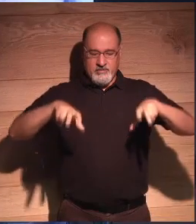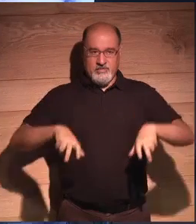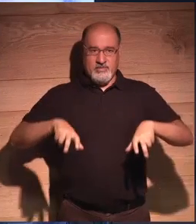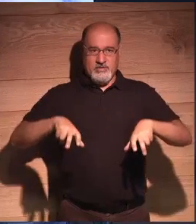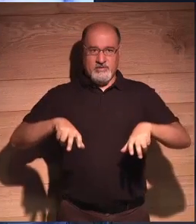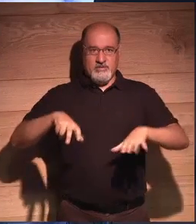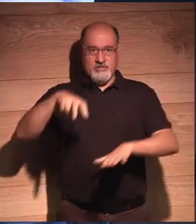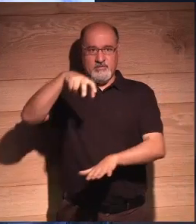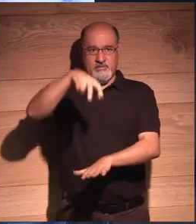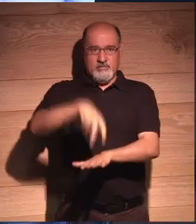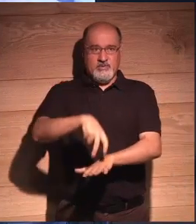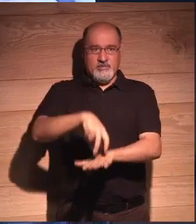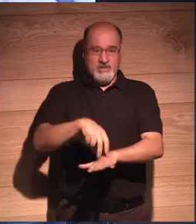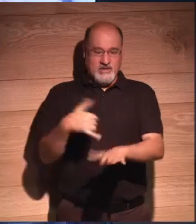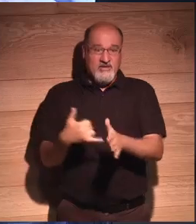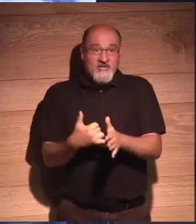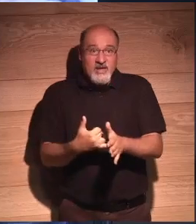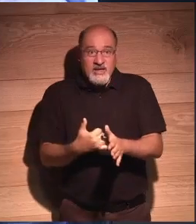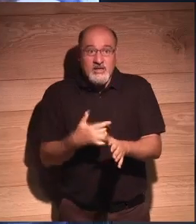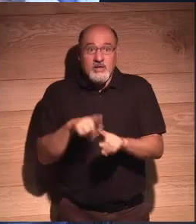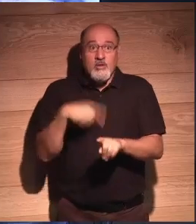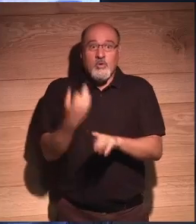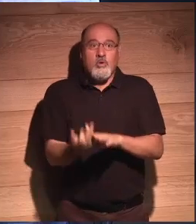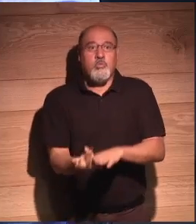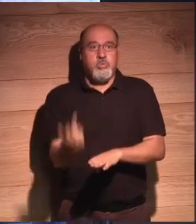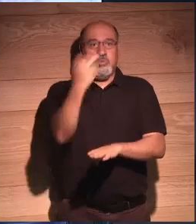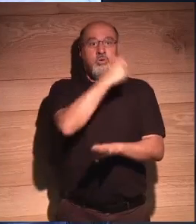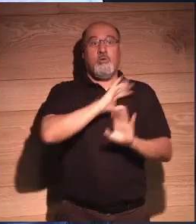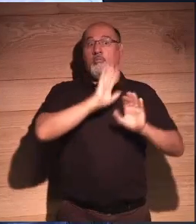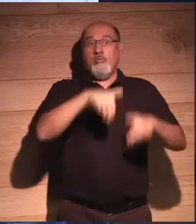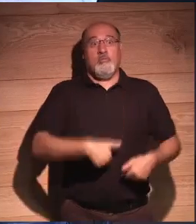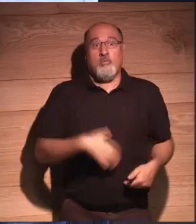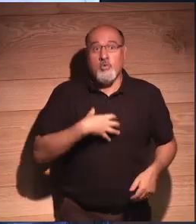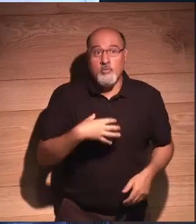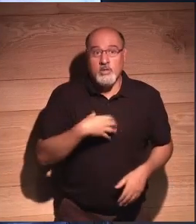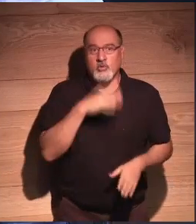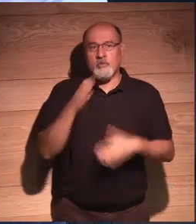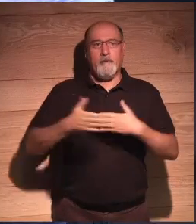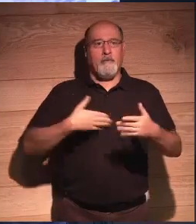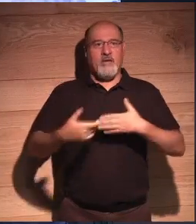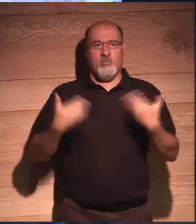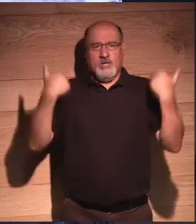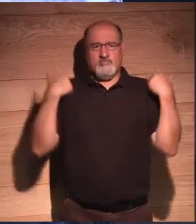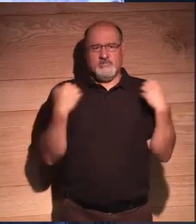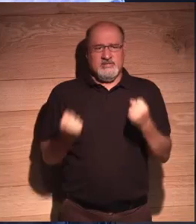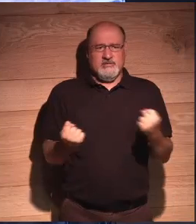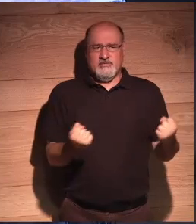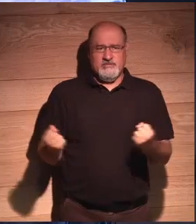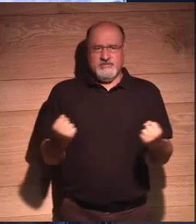y si tenían algún problema al alunizar luego no podrían volver, y entonces pasan a manual. De